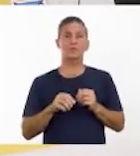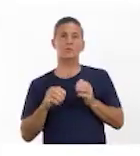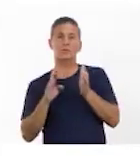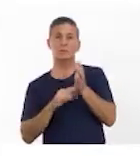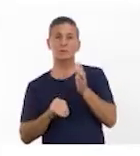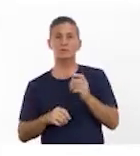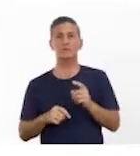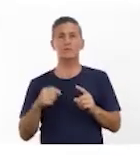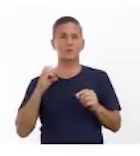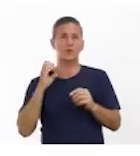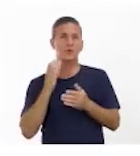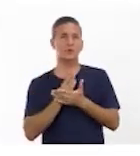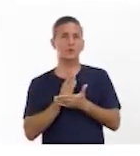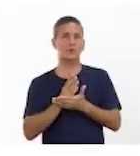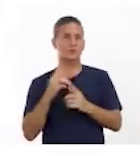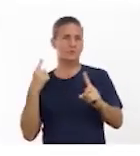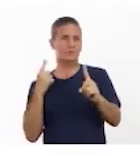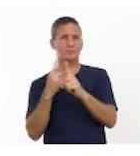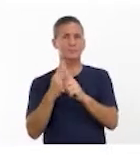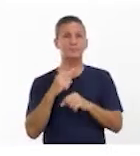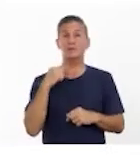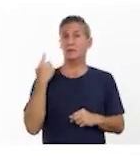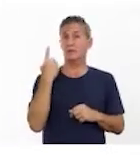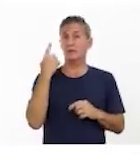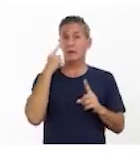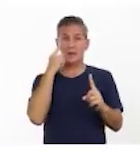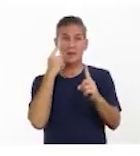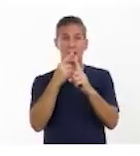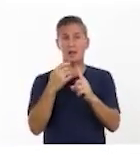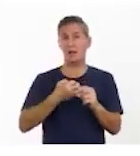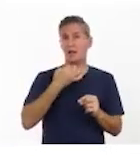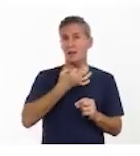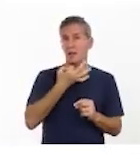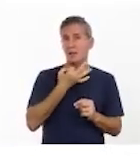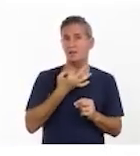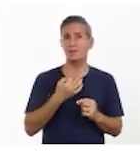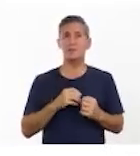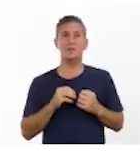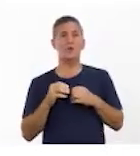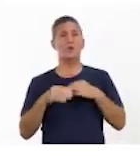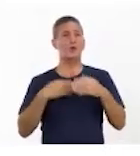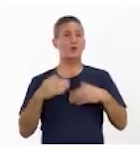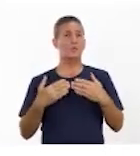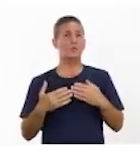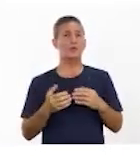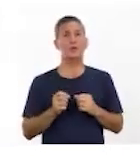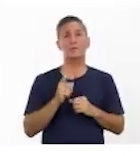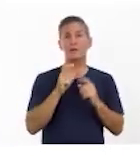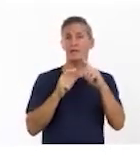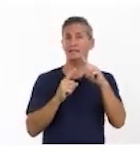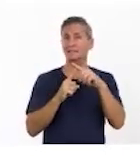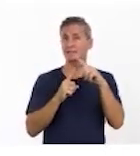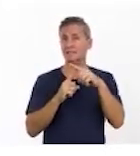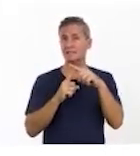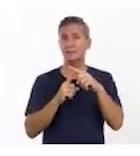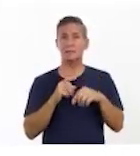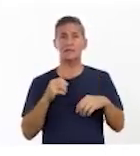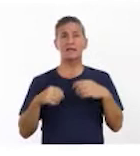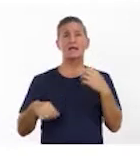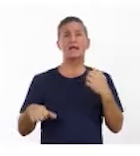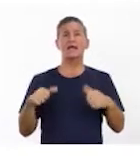encuentro. El primer objetivo es explicar las manifestaciones térmicas de las reacciones